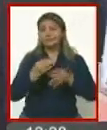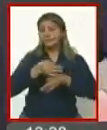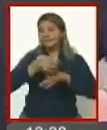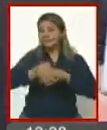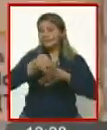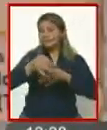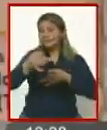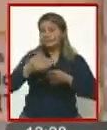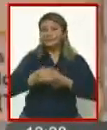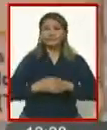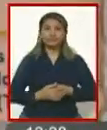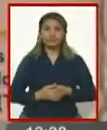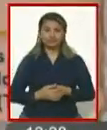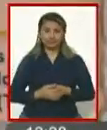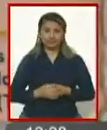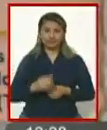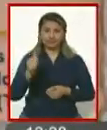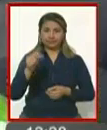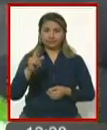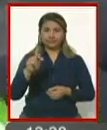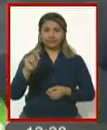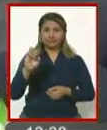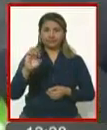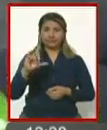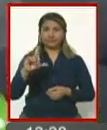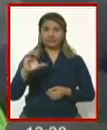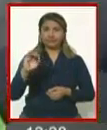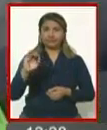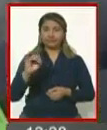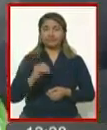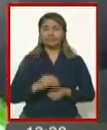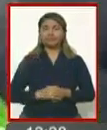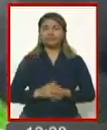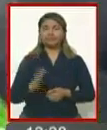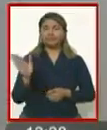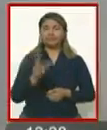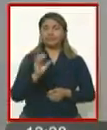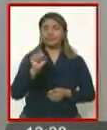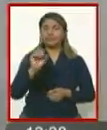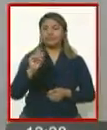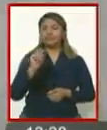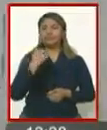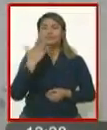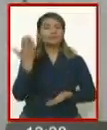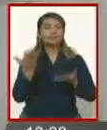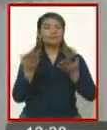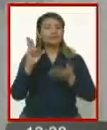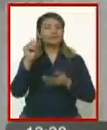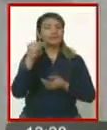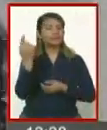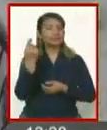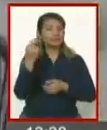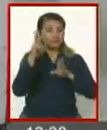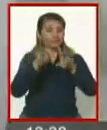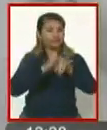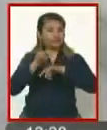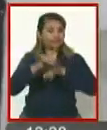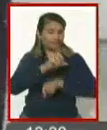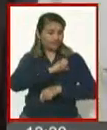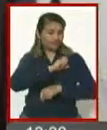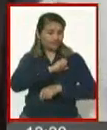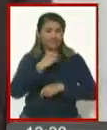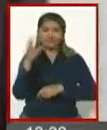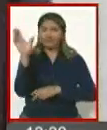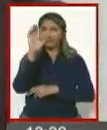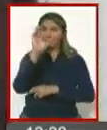vuelta, hasta oringa y... Aurelio Oster Chávez, ese es su nombre. Aparentemente no serían las únicas víctimas. La policía